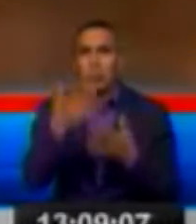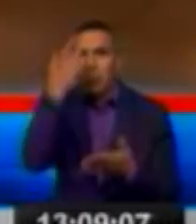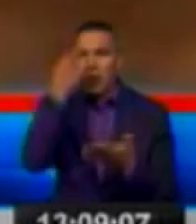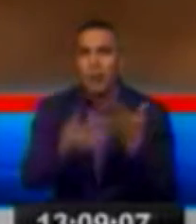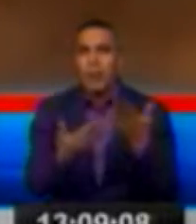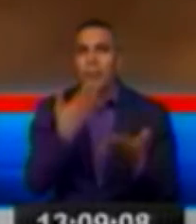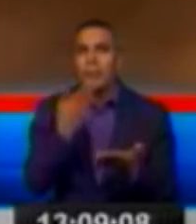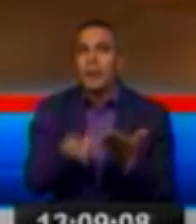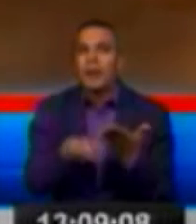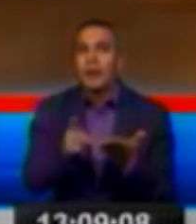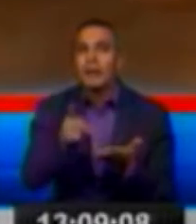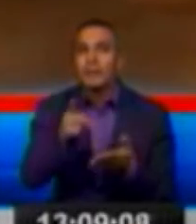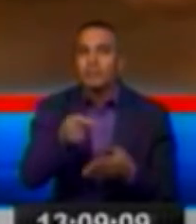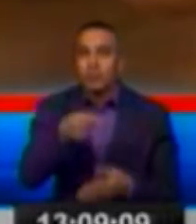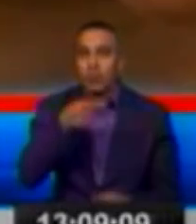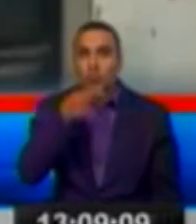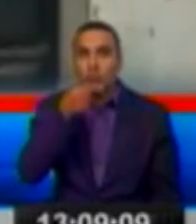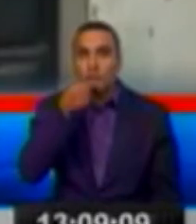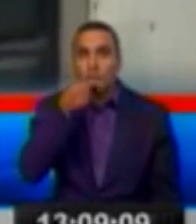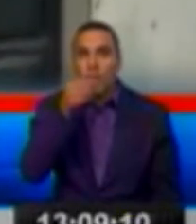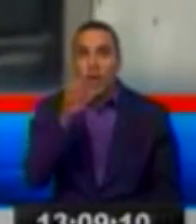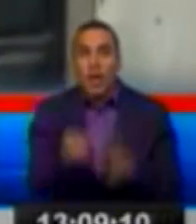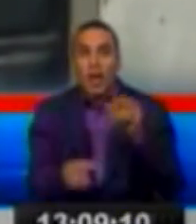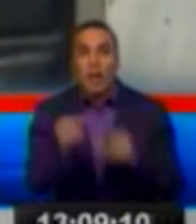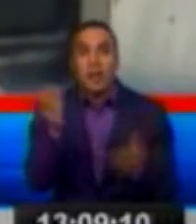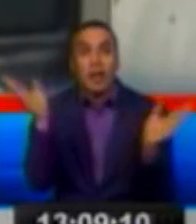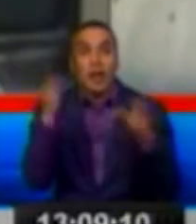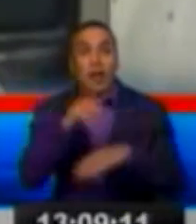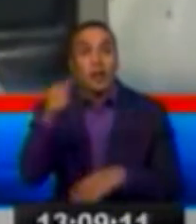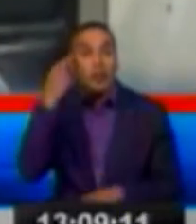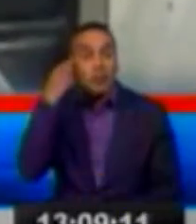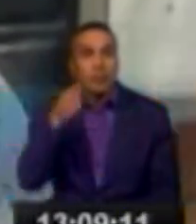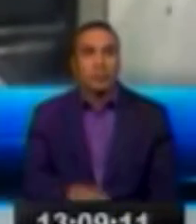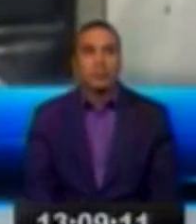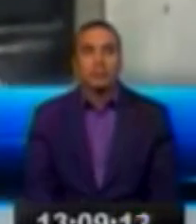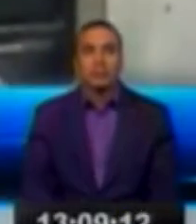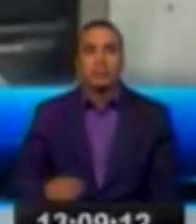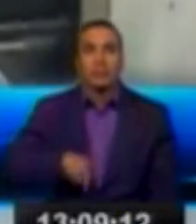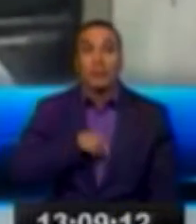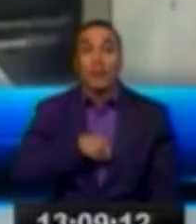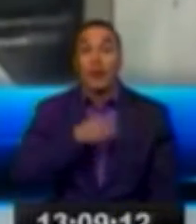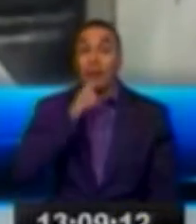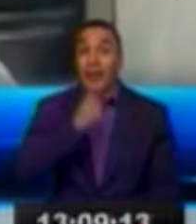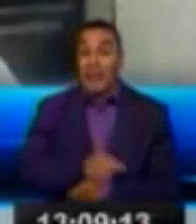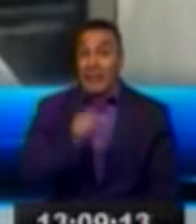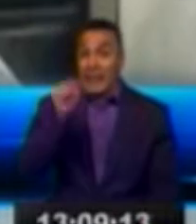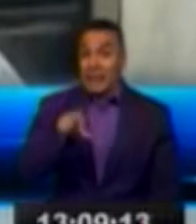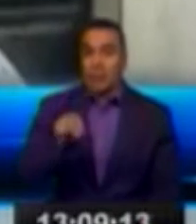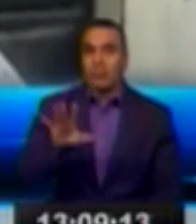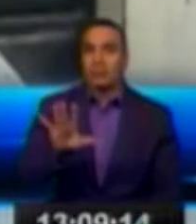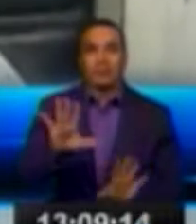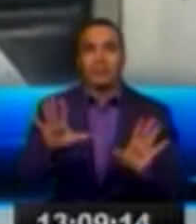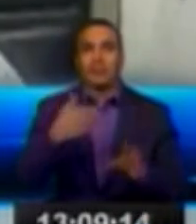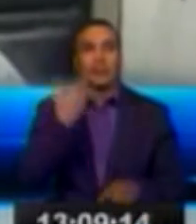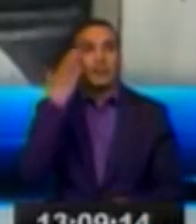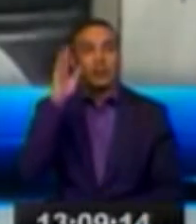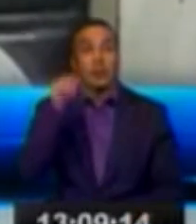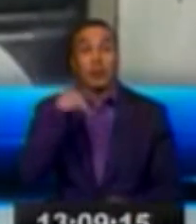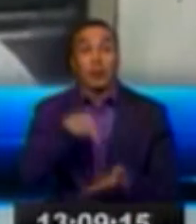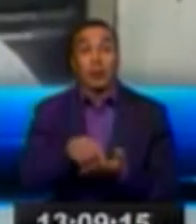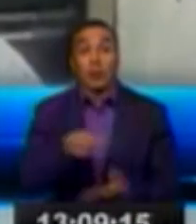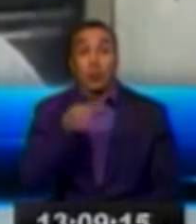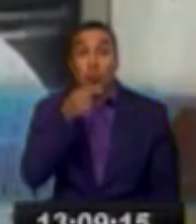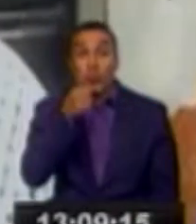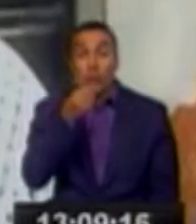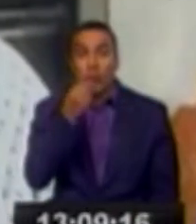colación escolar. Bueno, las presunciones son varias porque en realidad no podemos llegar a una conclusión específica. En este caso, la colación fue uno